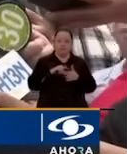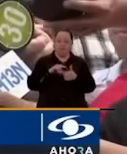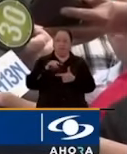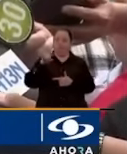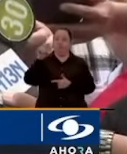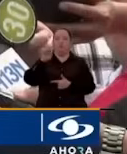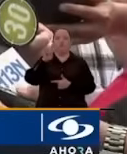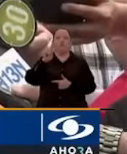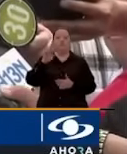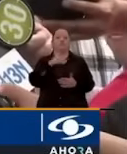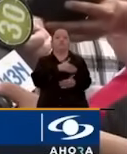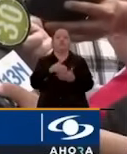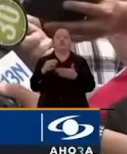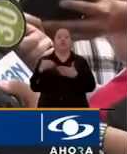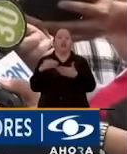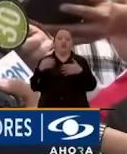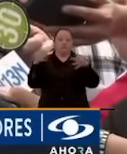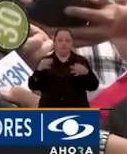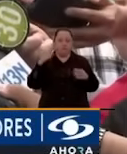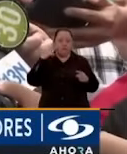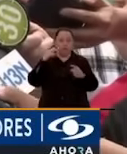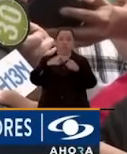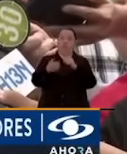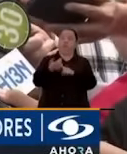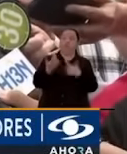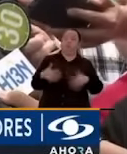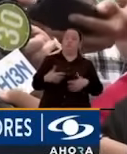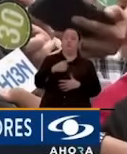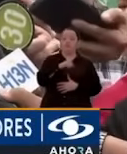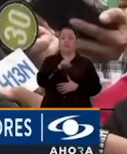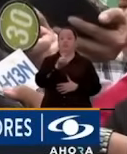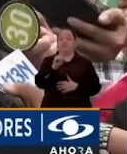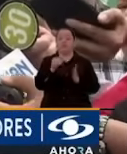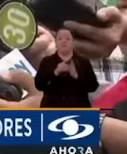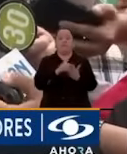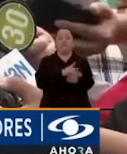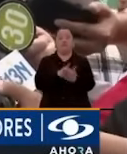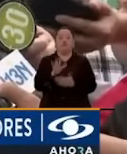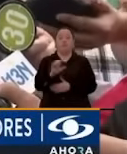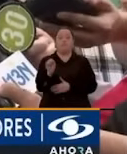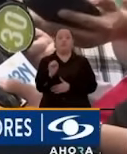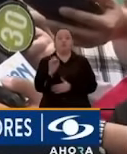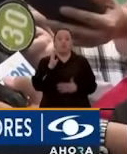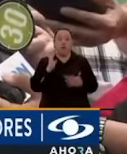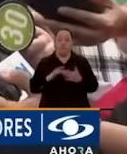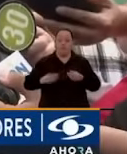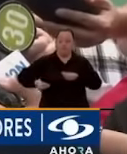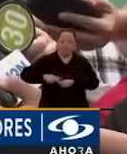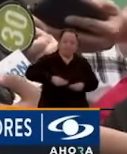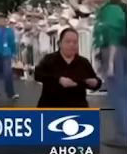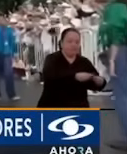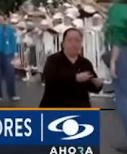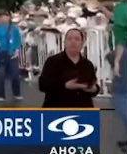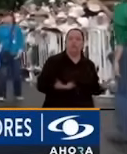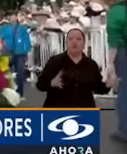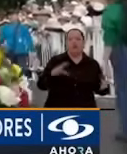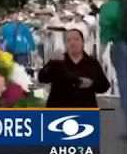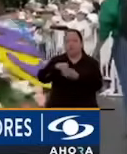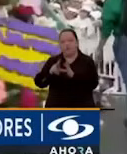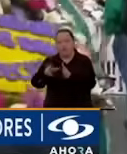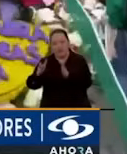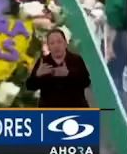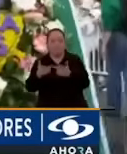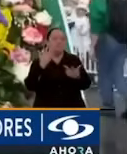terminan siendo de 42,000 millones de dólares proyectadas estamos hablando de 160,000 millones de pesos de derrama económica que Dónde quedan en la hotelería